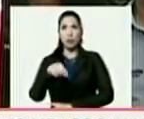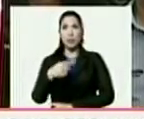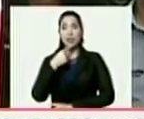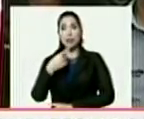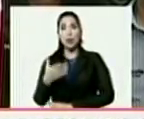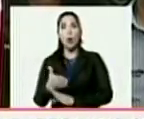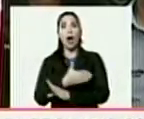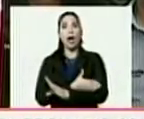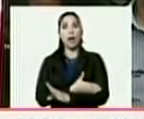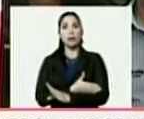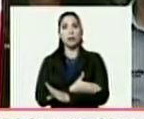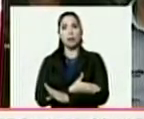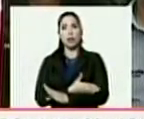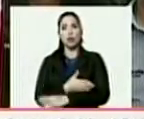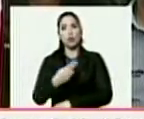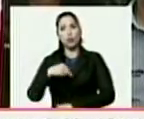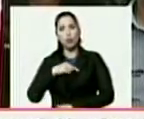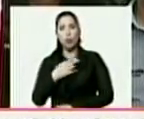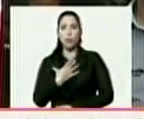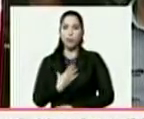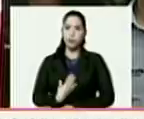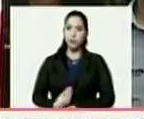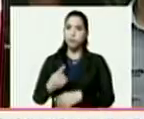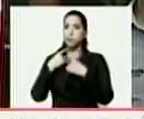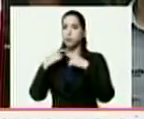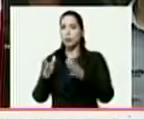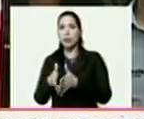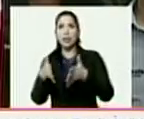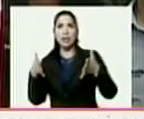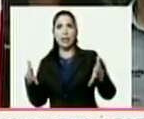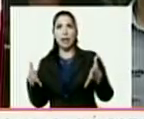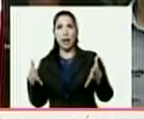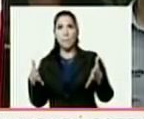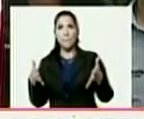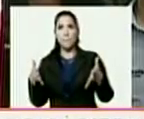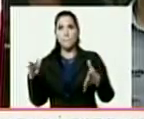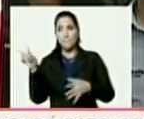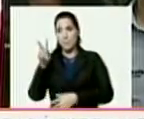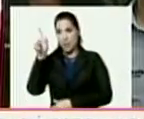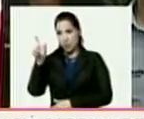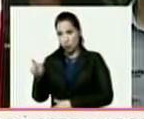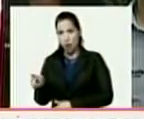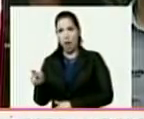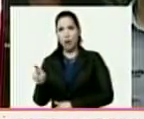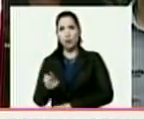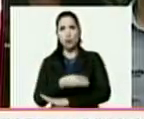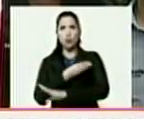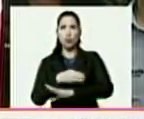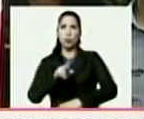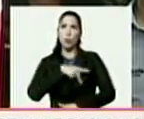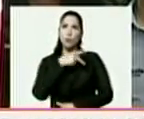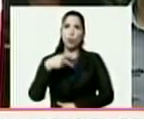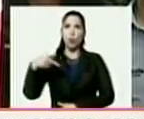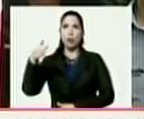pero lo digo ahora lamentamos la pérdida de un gran un venezolano del y freight compositor poeta